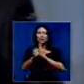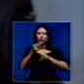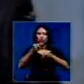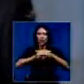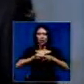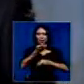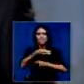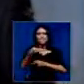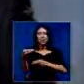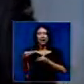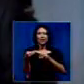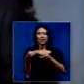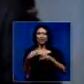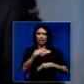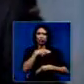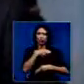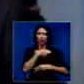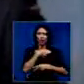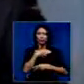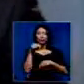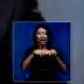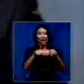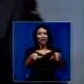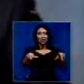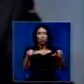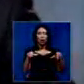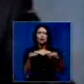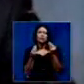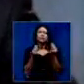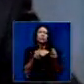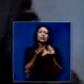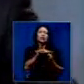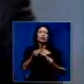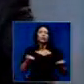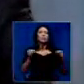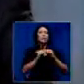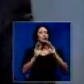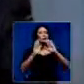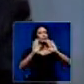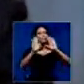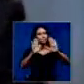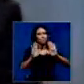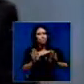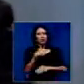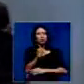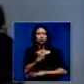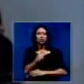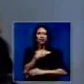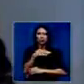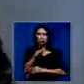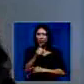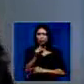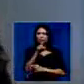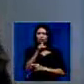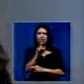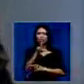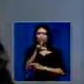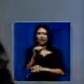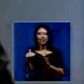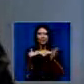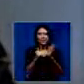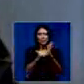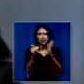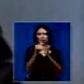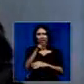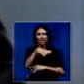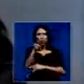mar territorial. Es en ese lugar donde están muchos de los tesoros más extraordinarios que tenemos. Cerca de 130 mil millones